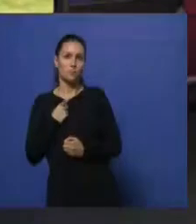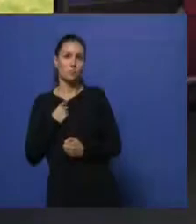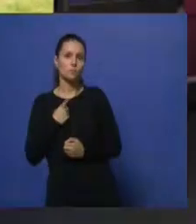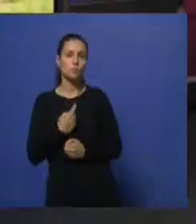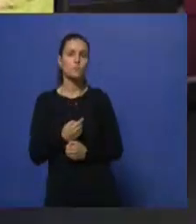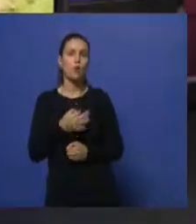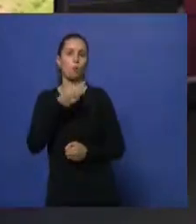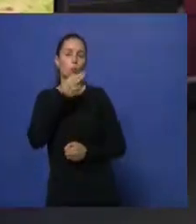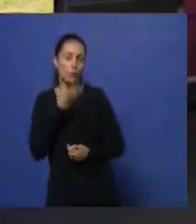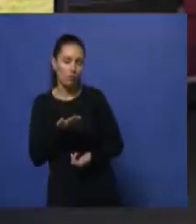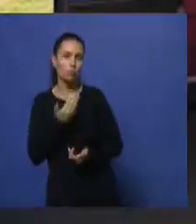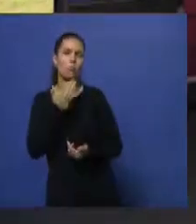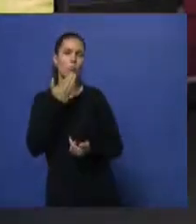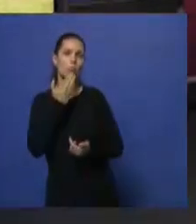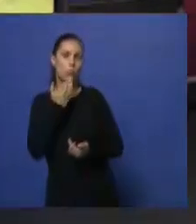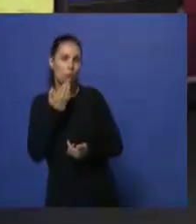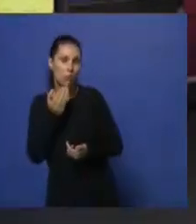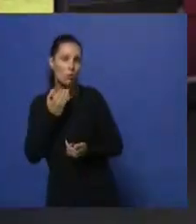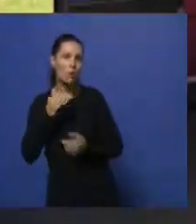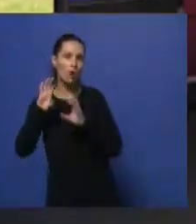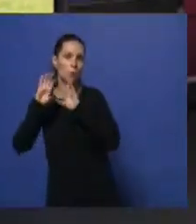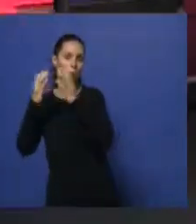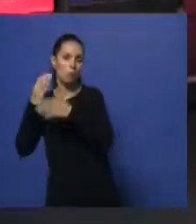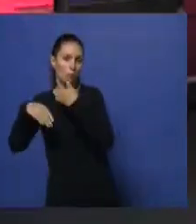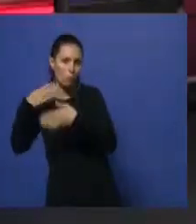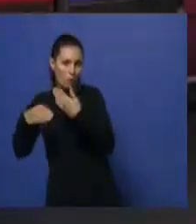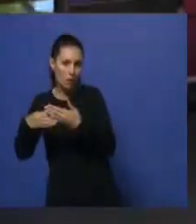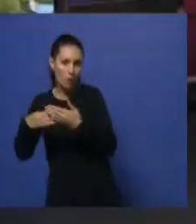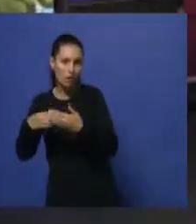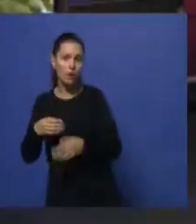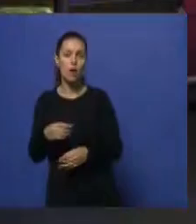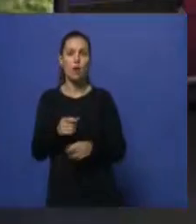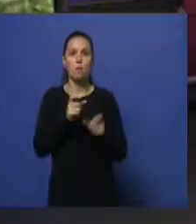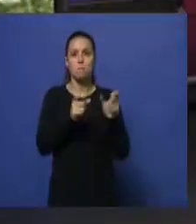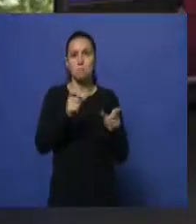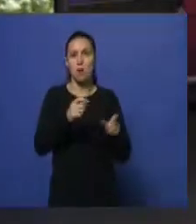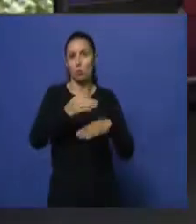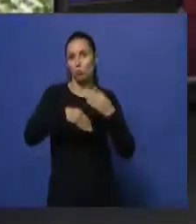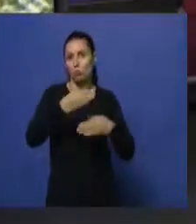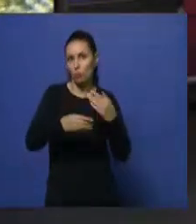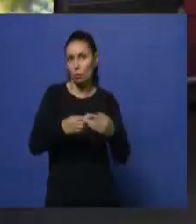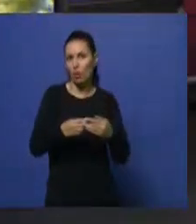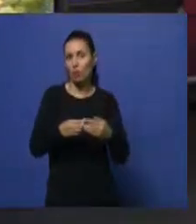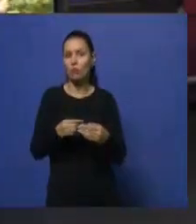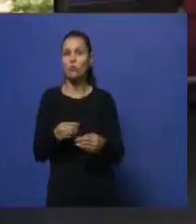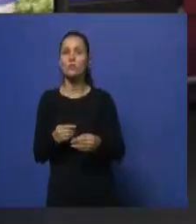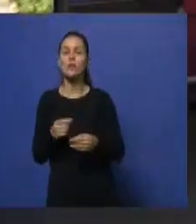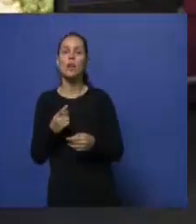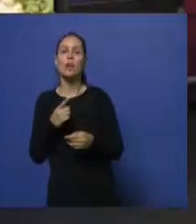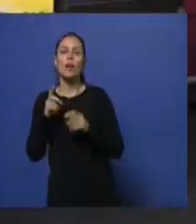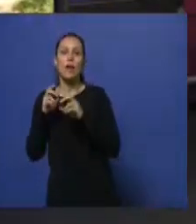juega una final por el mundial los jugadores terminan festejando con la 12 y los borrachos del tablón con